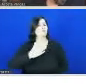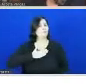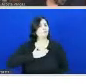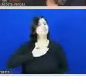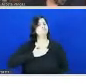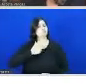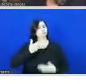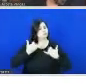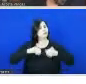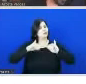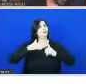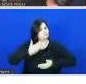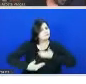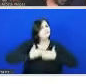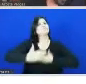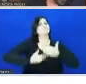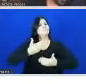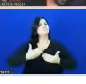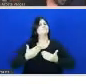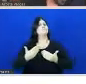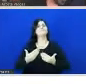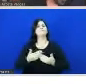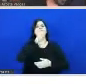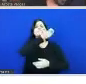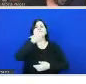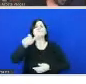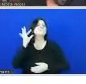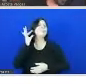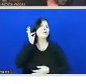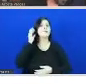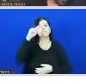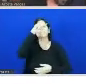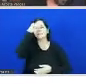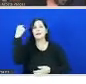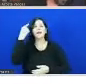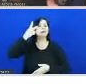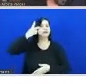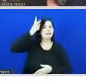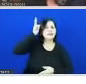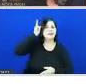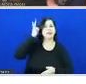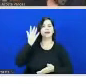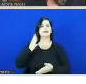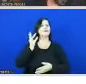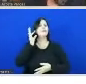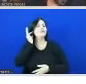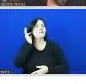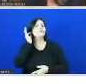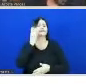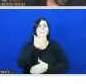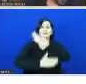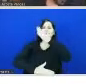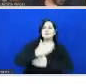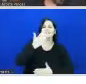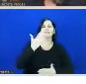hecho de que las mujeres negras, las mujeres indígenas, las mujeres con discapacidad,